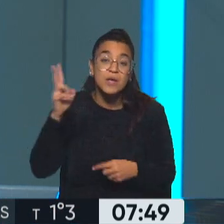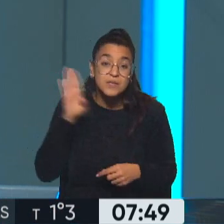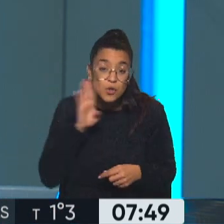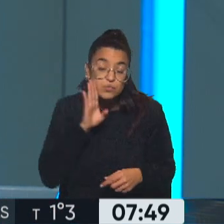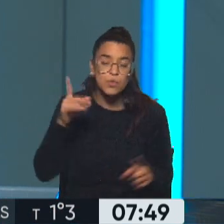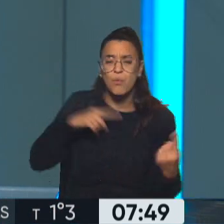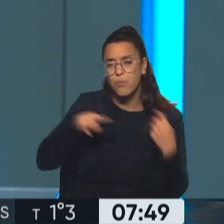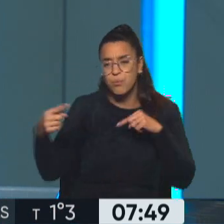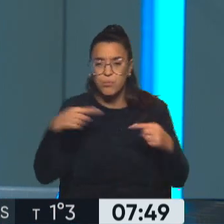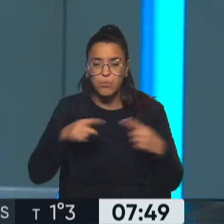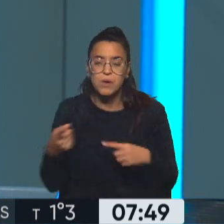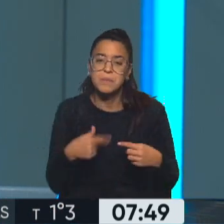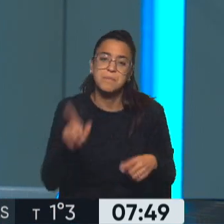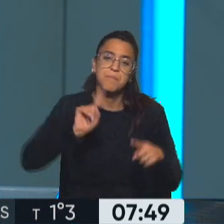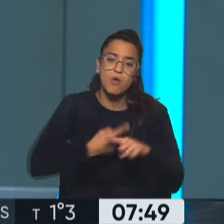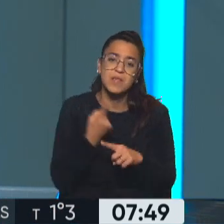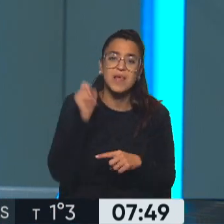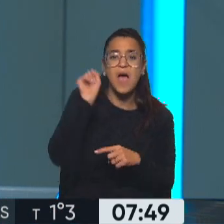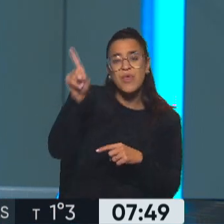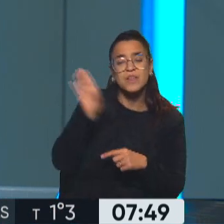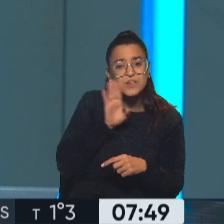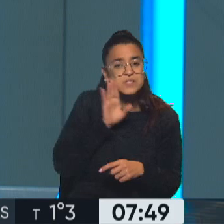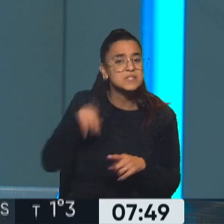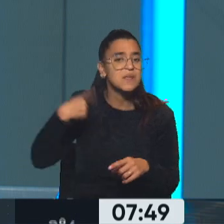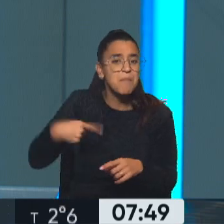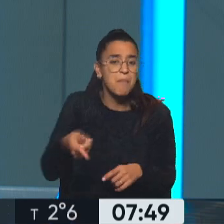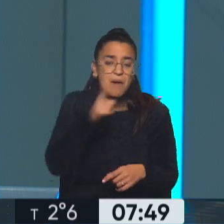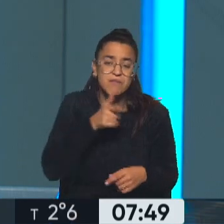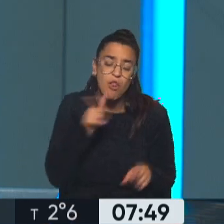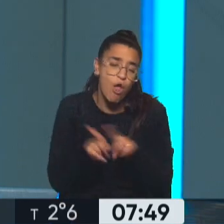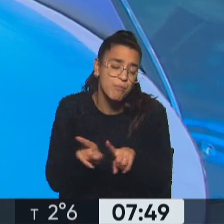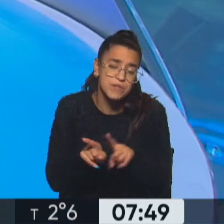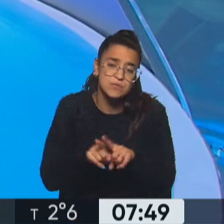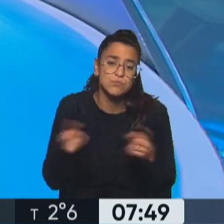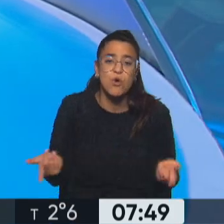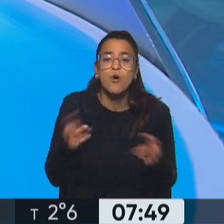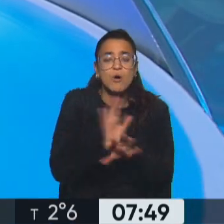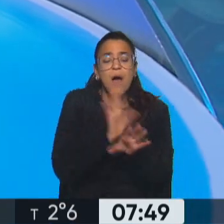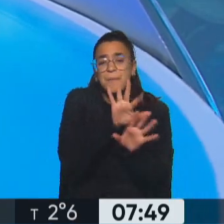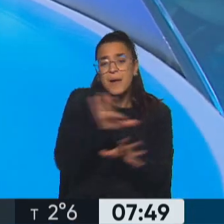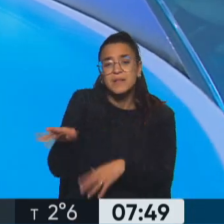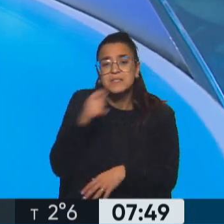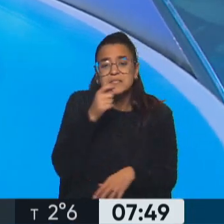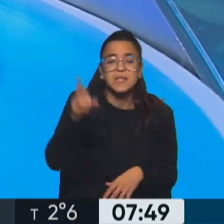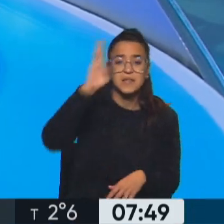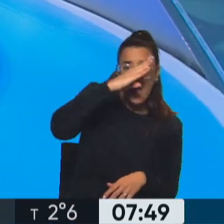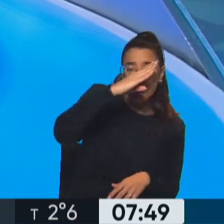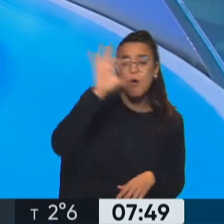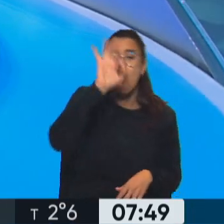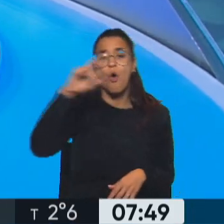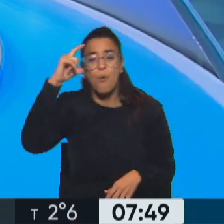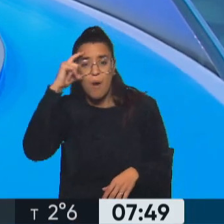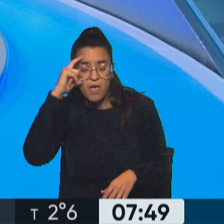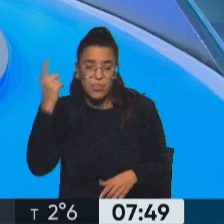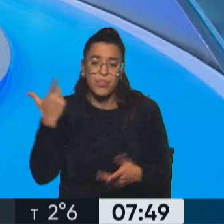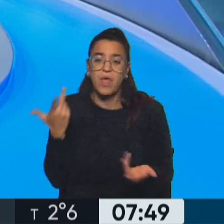estas idas y vueltas, la política exterior de Estados Unidos parece ser siempre la misma o ir en el mismo sentido, al margen de si es Trump o si es Joe Biden